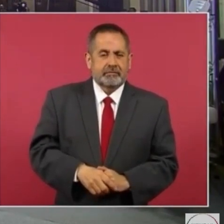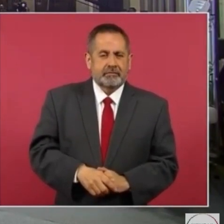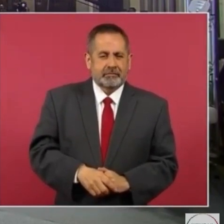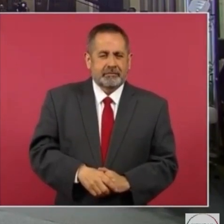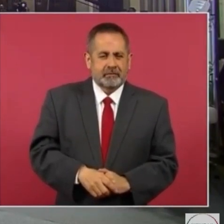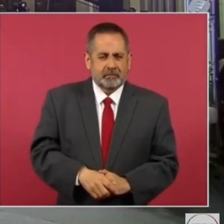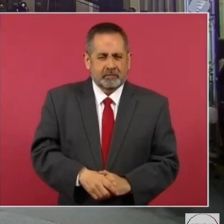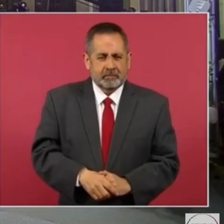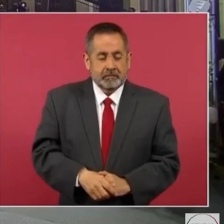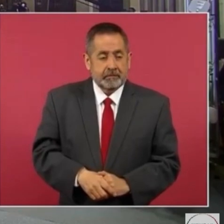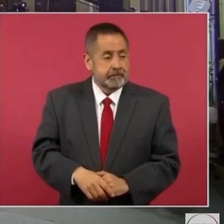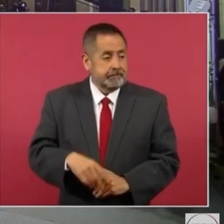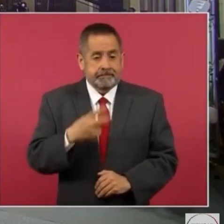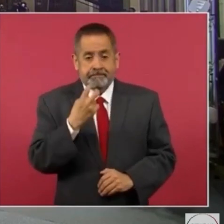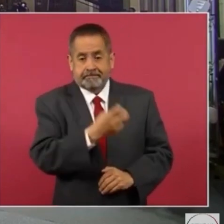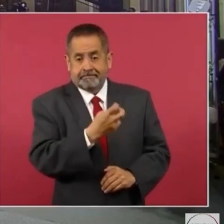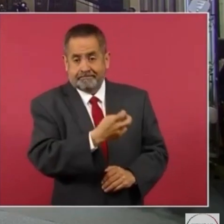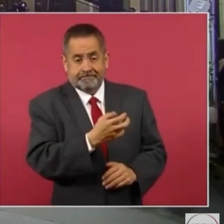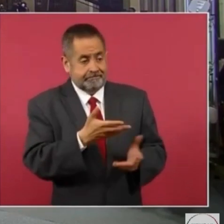Estos son.